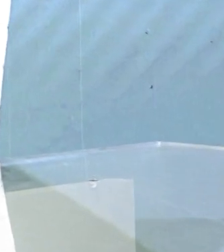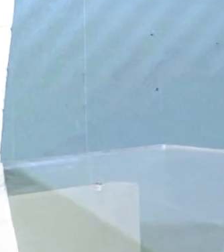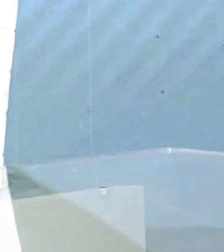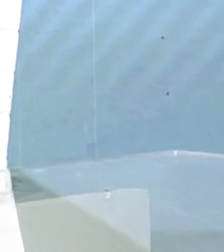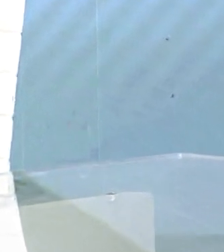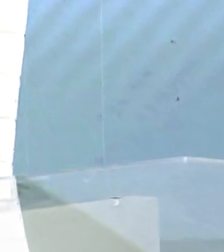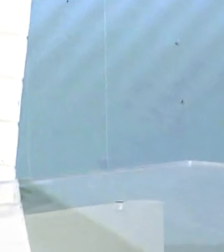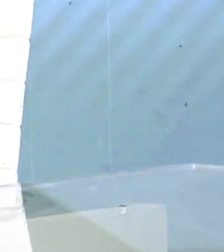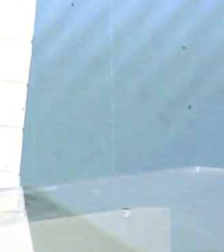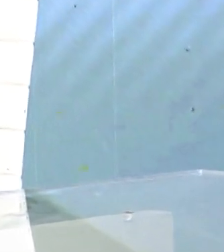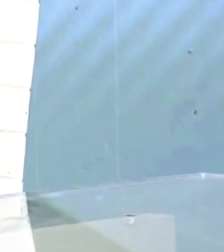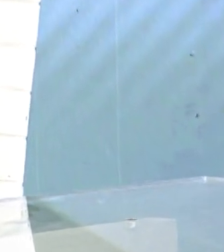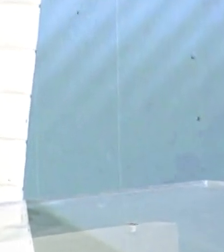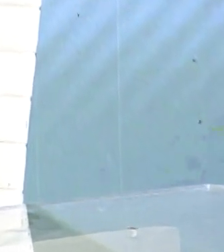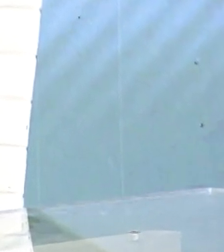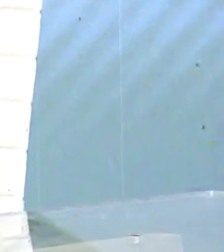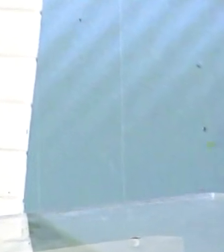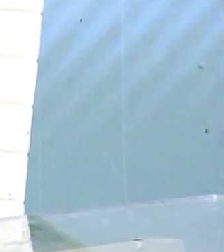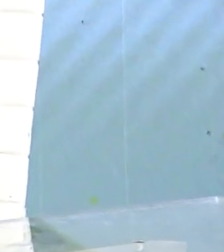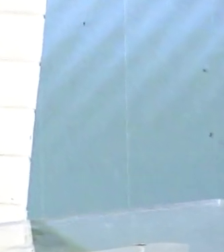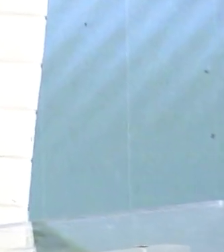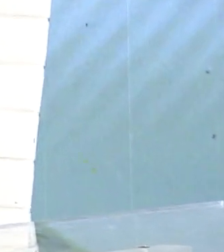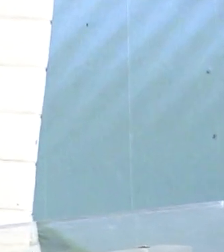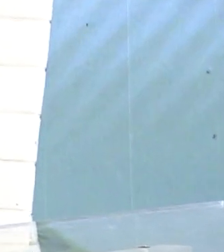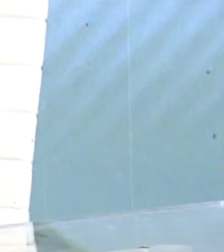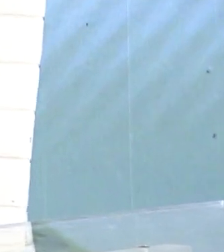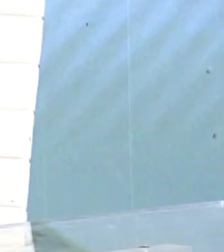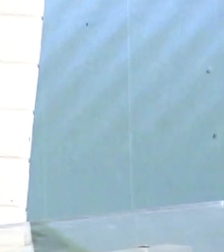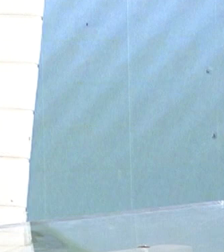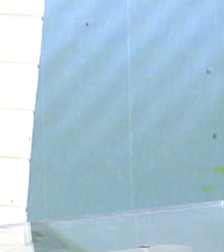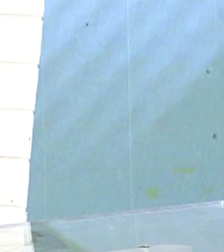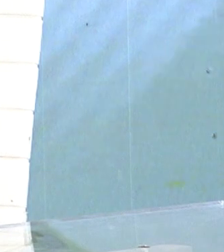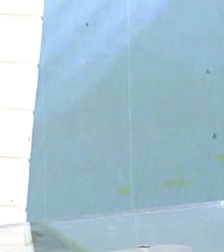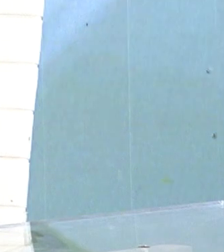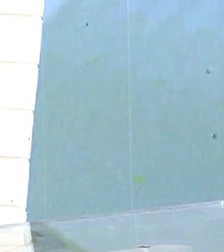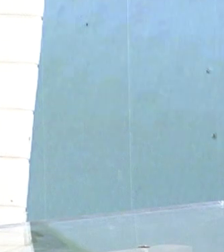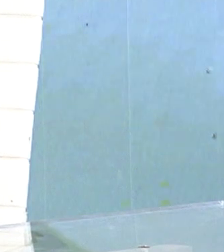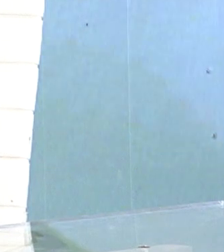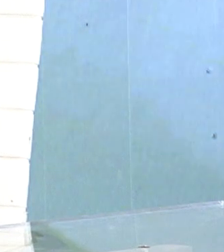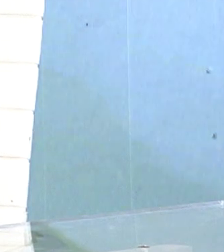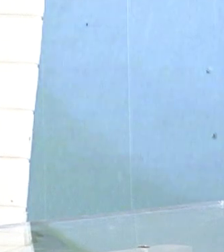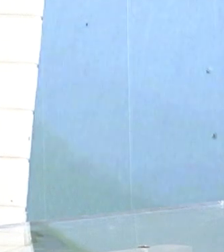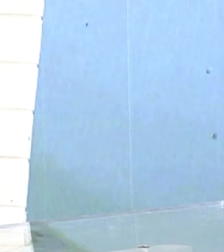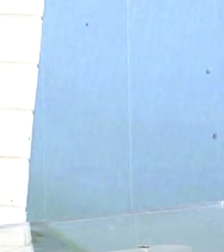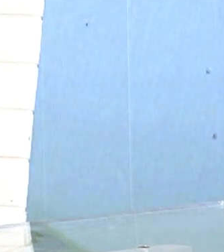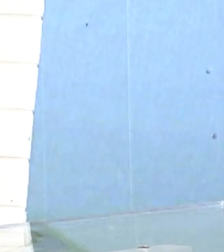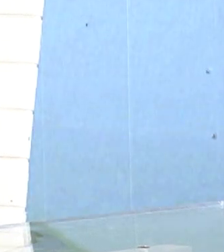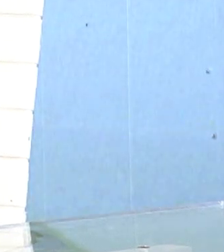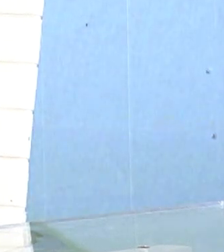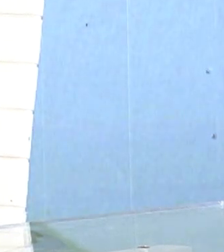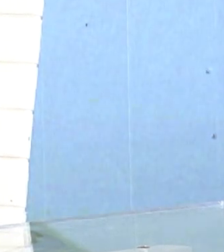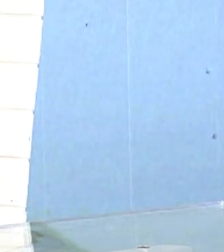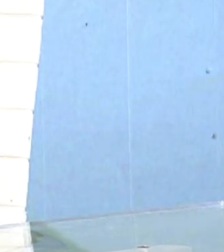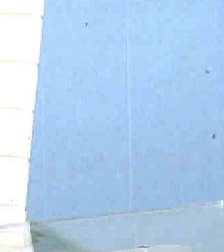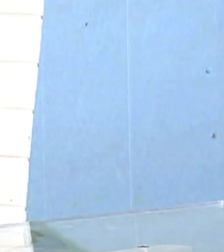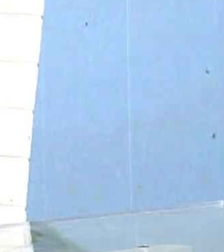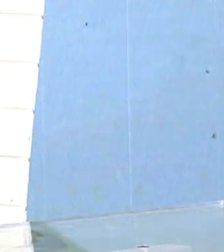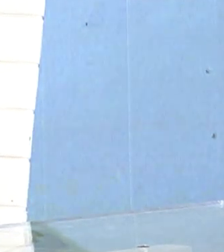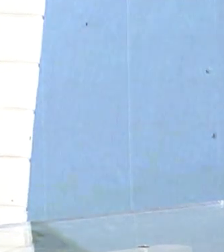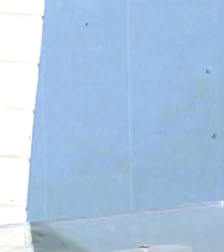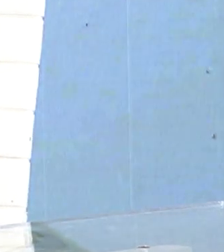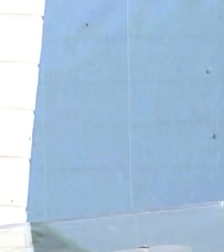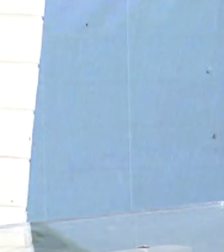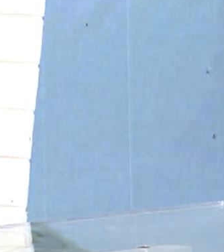Dana Guerrero nos sigue acompañando, ella es psicóloga y estamos hablando sobre el bullying y la salud mental. Nosotros antes de continuar con el tema, vamos a